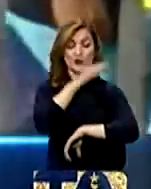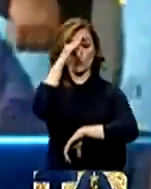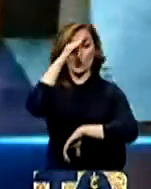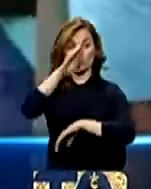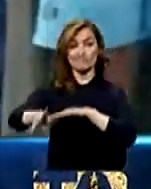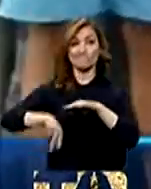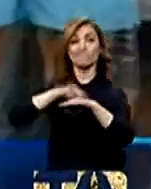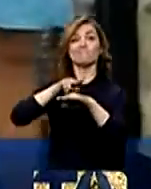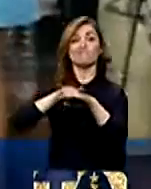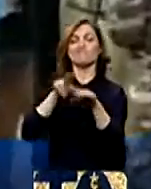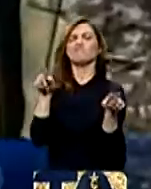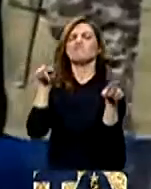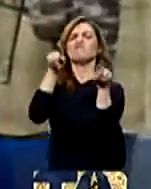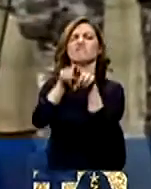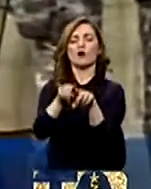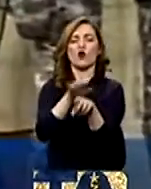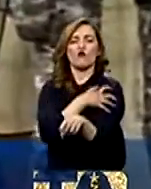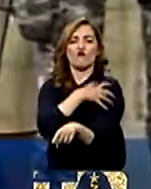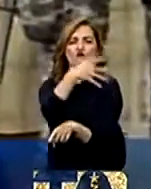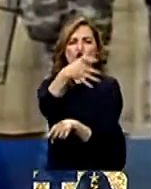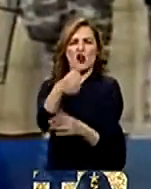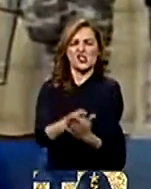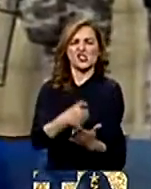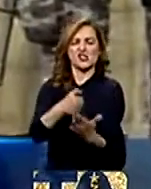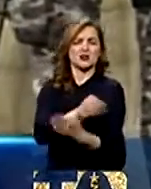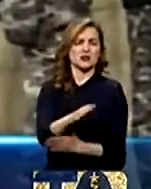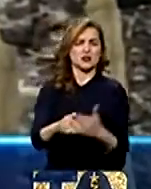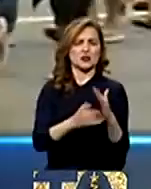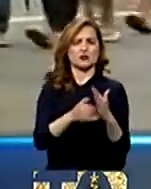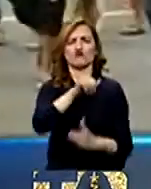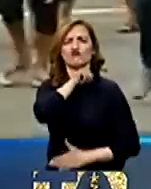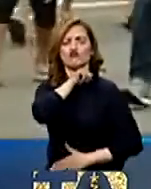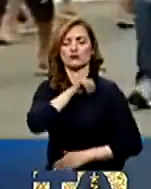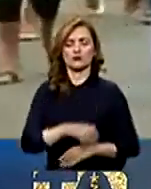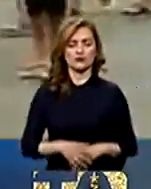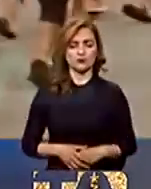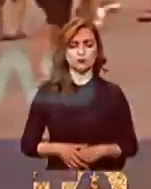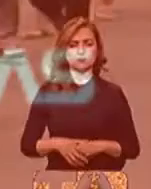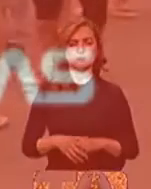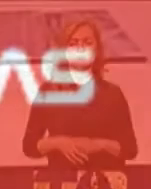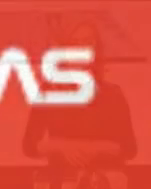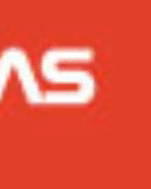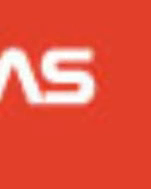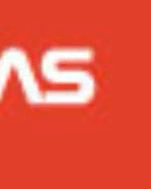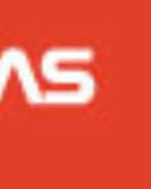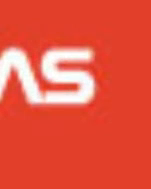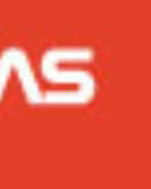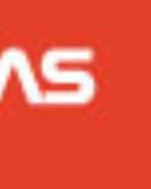Nacional con la finalidad de fortalecer el combate contra el crimen organizado. Luisa María Heredia, 24 horas.